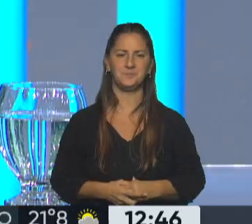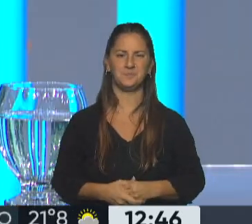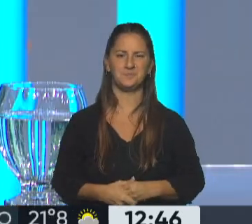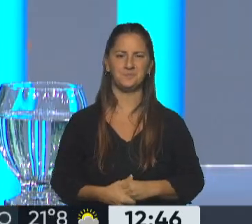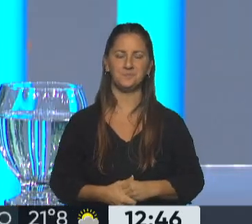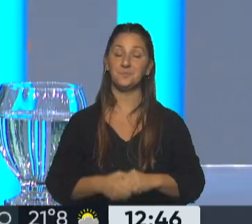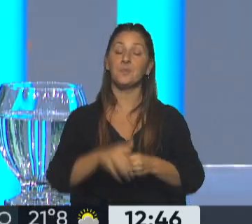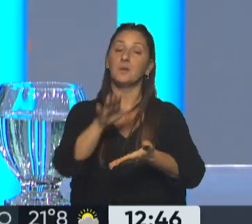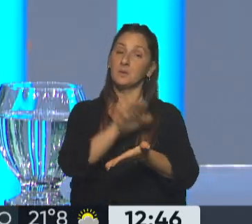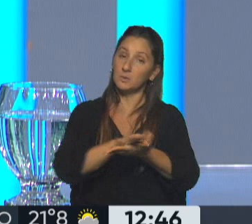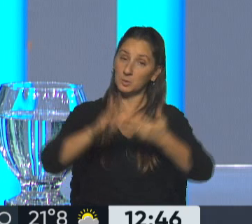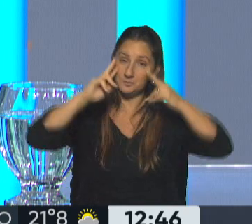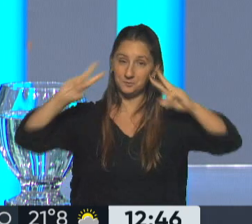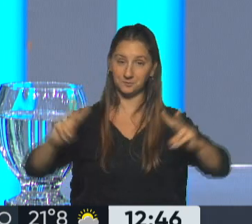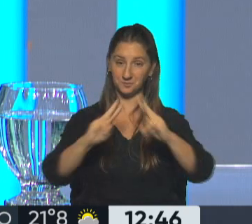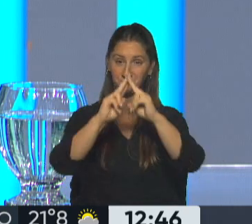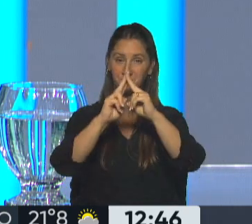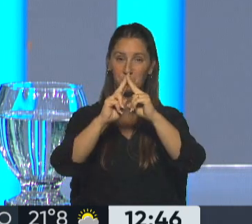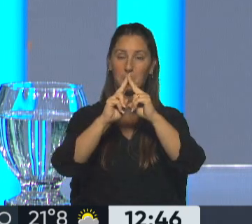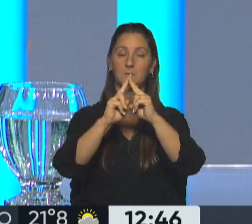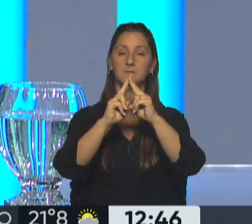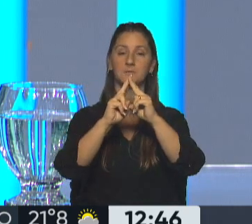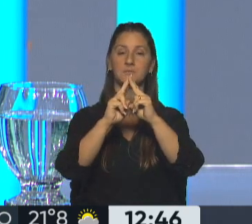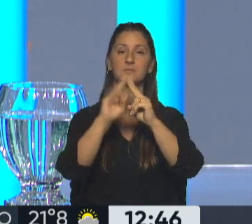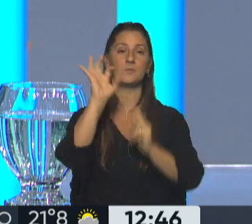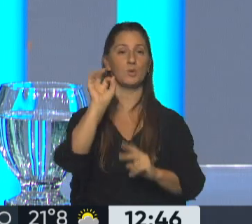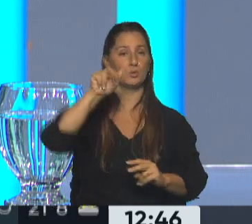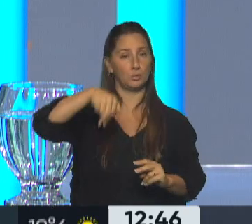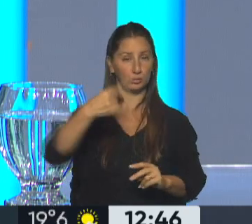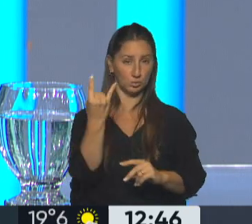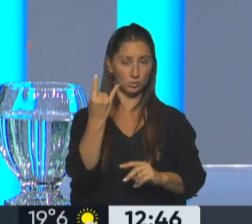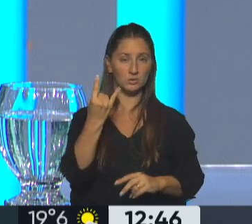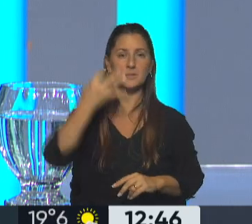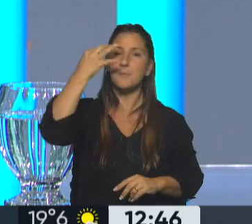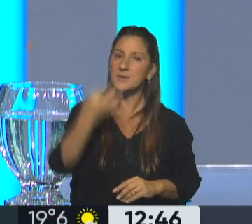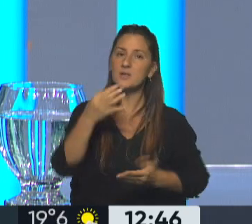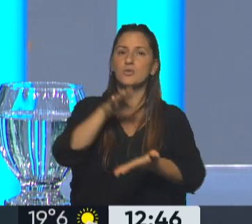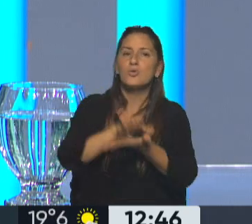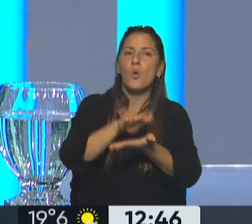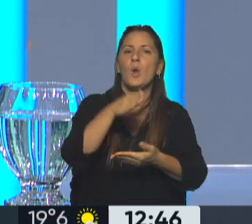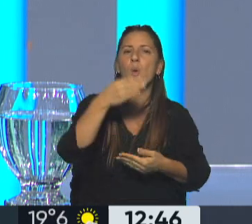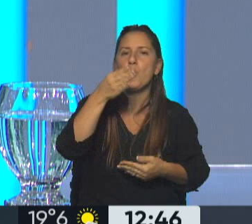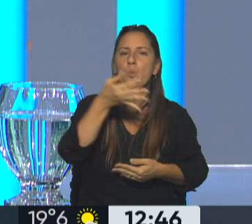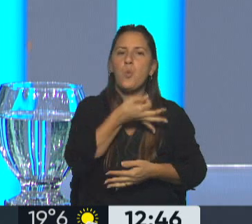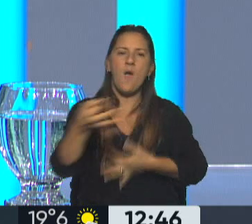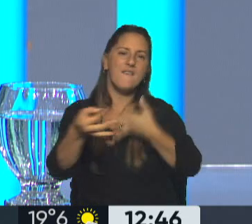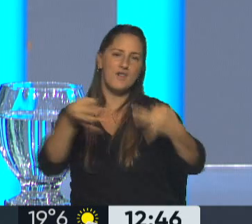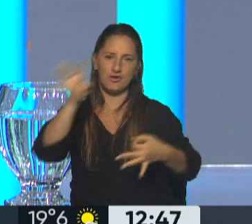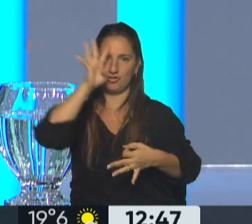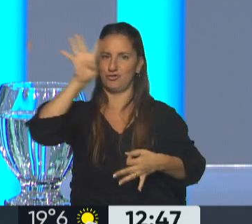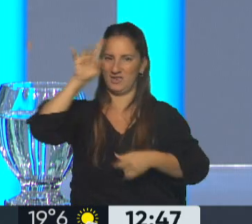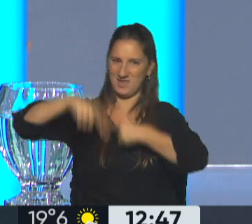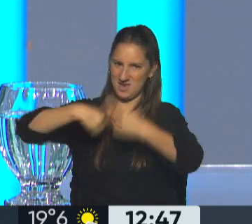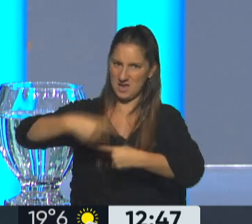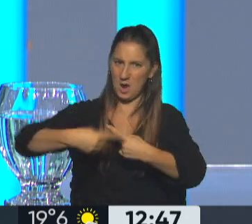nuevo encuentro de este órgano importante de Naciones Unidas específico sobre pueblos indígenas y no es el único espacio